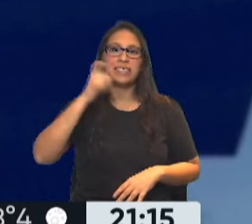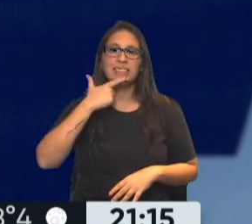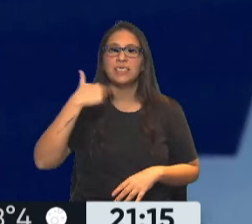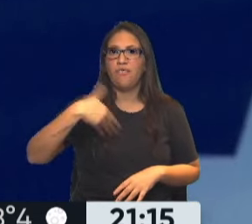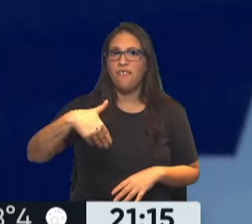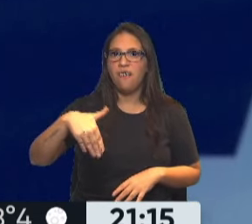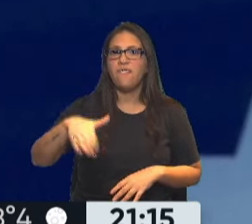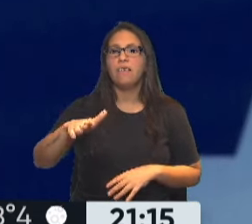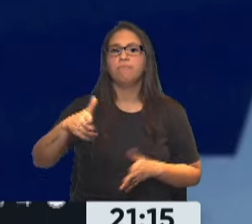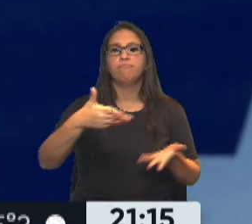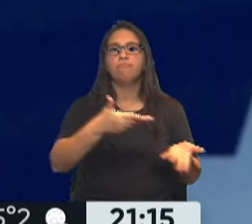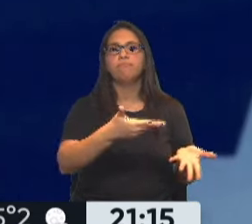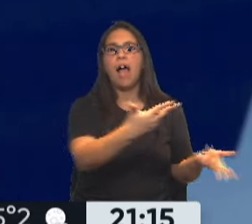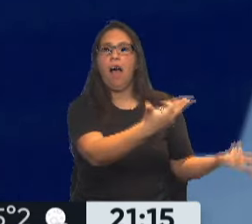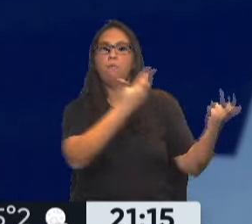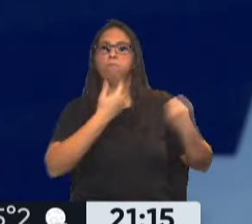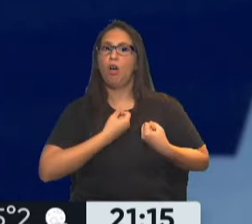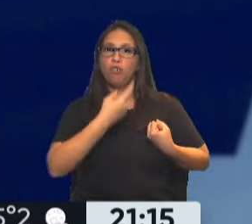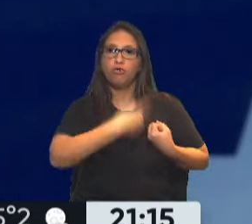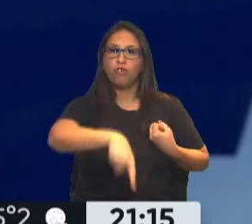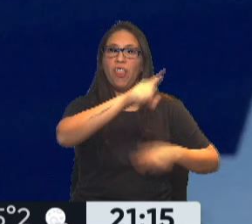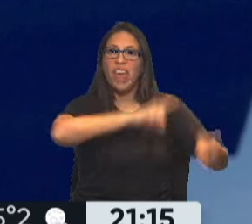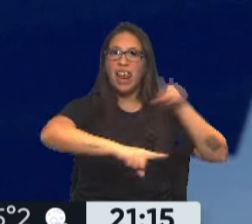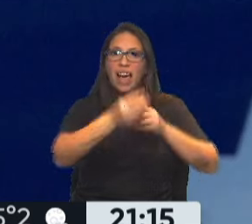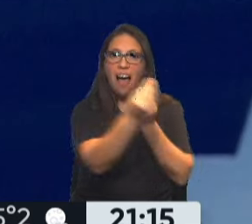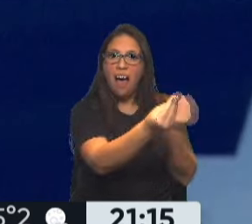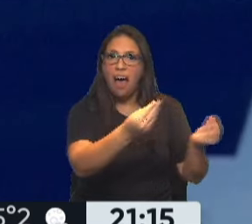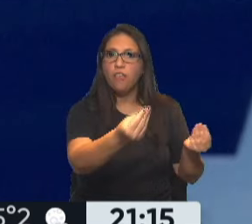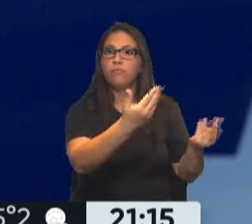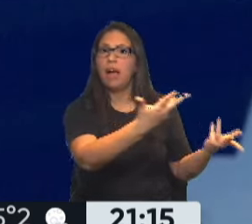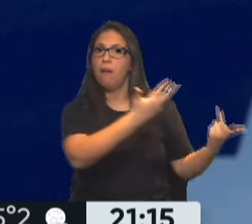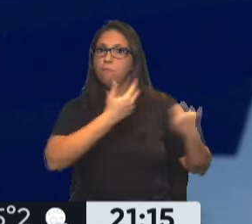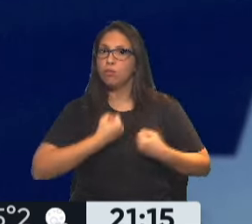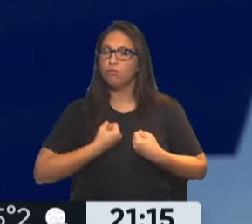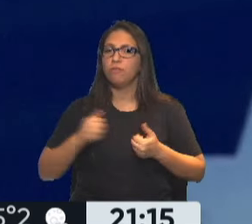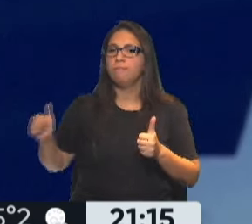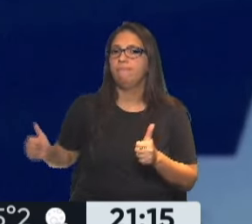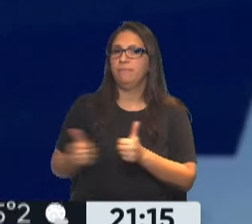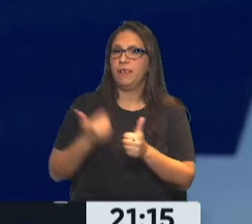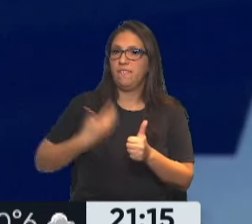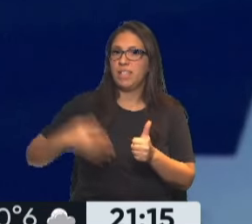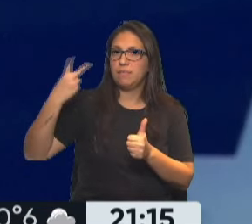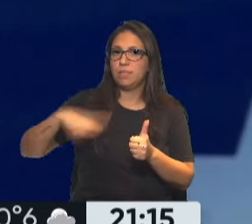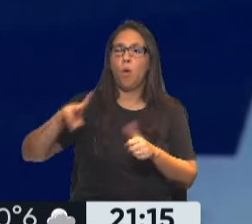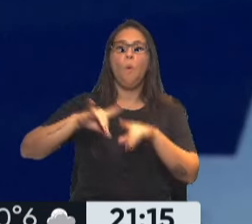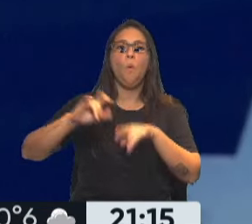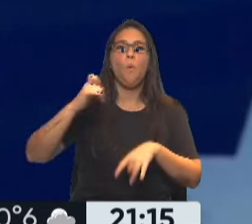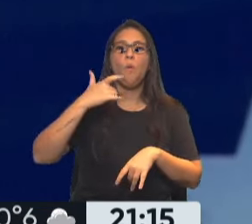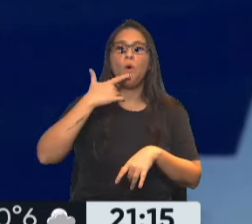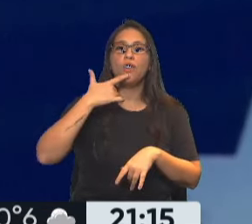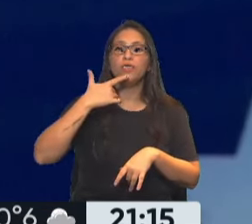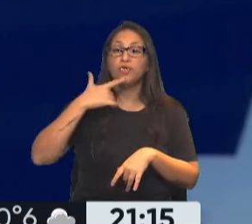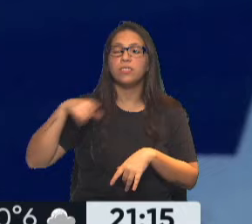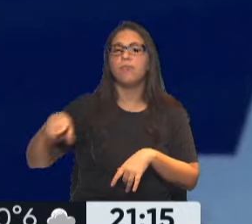justamente recibir el apoyo de los delegados junto a su candidato a vicepresidente, Tim Walz. Como decía,